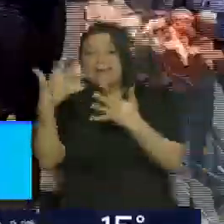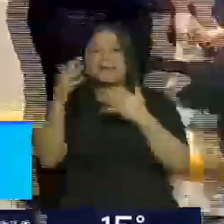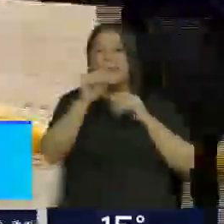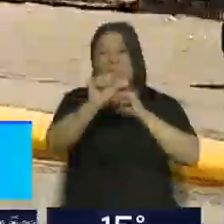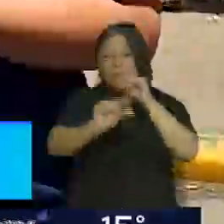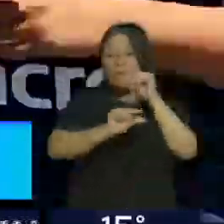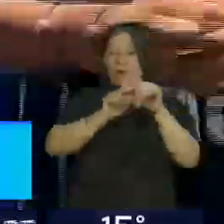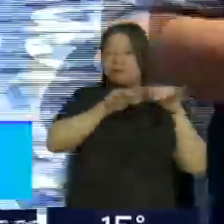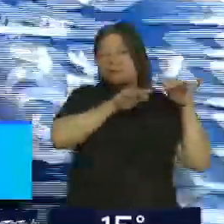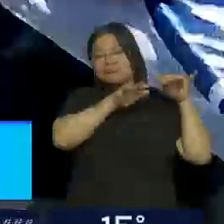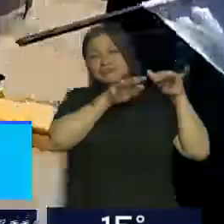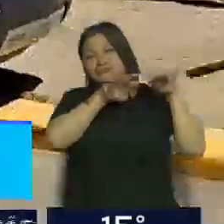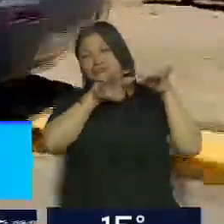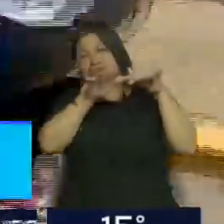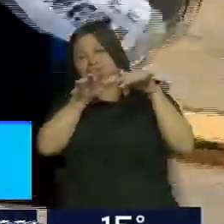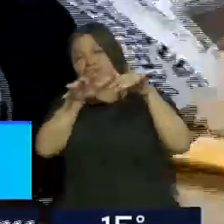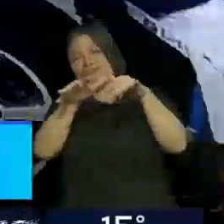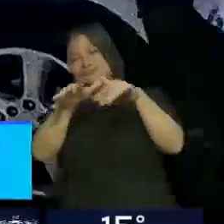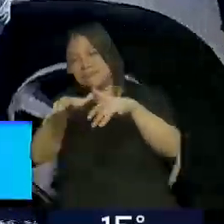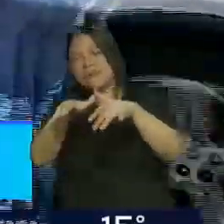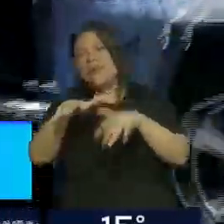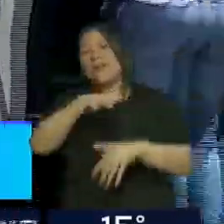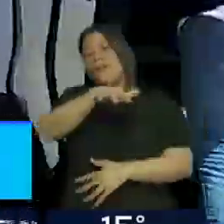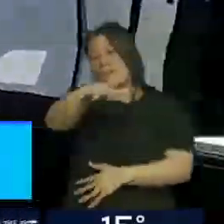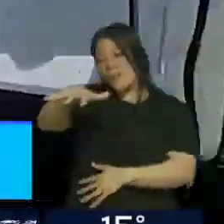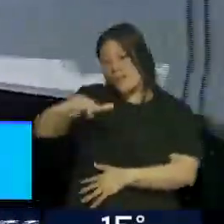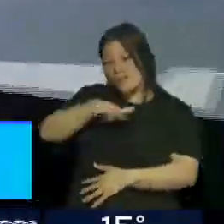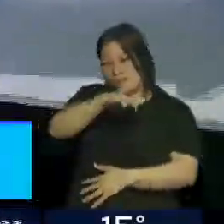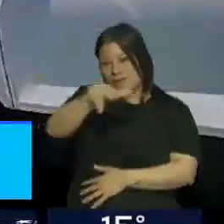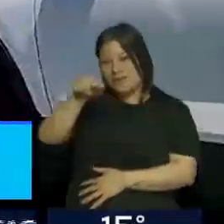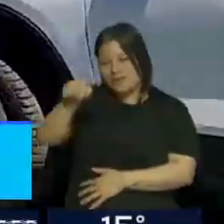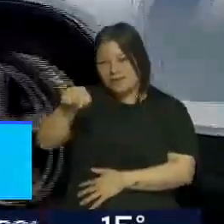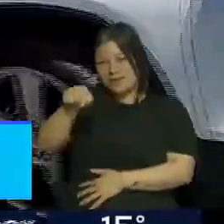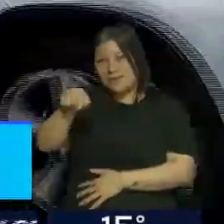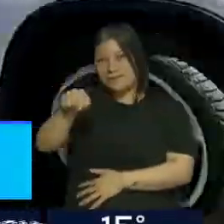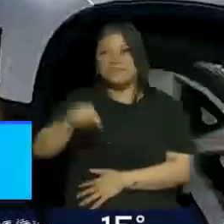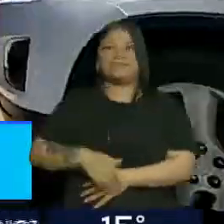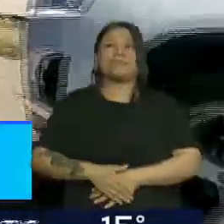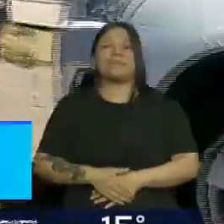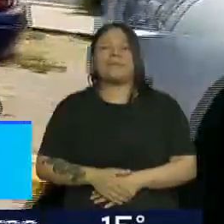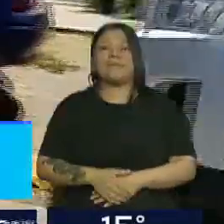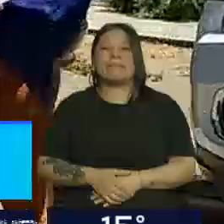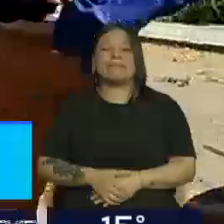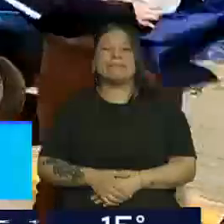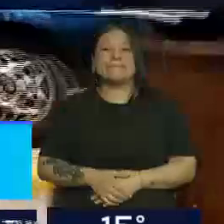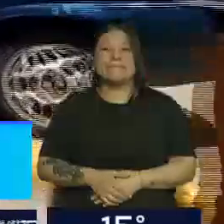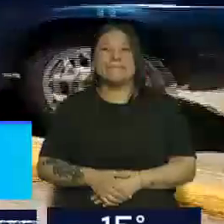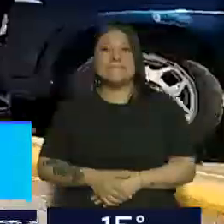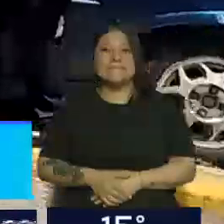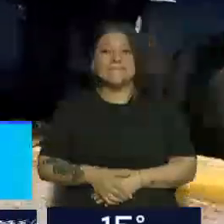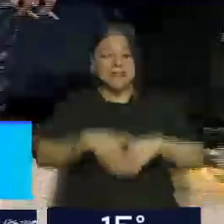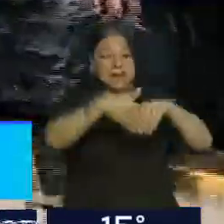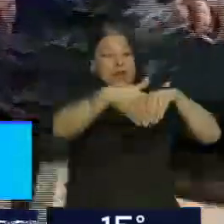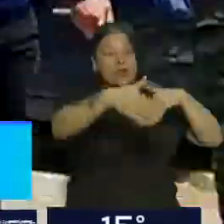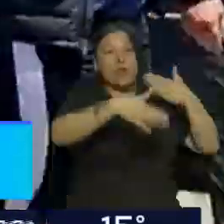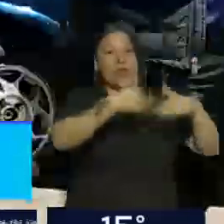acercando aquí a este punto de encuentro, en la salida justamente del micro de esta batea que va a trasladar a los